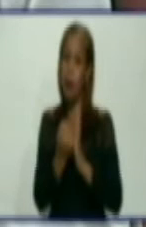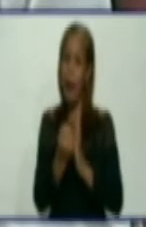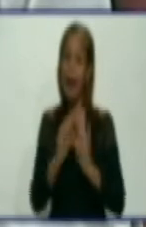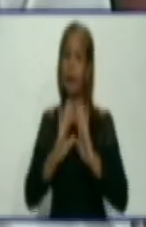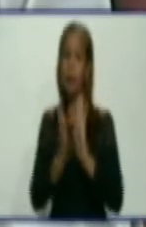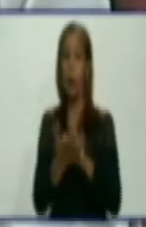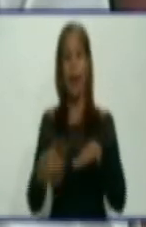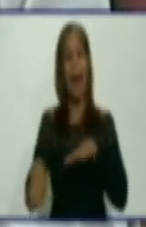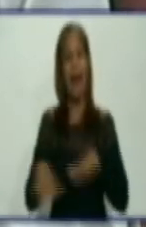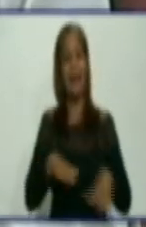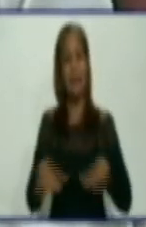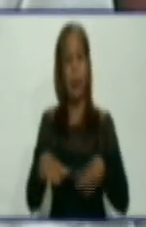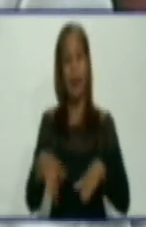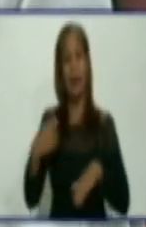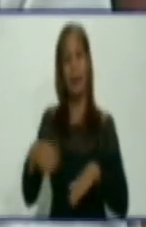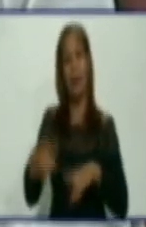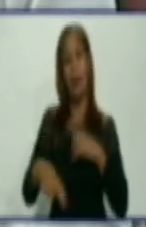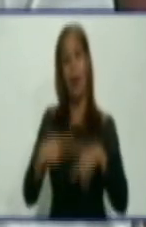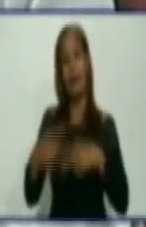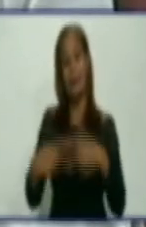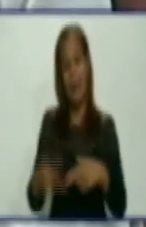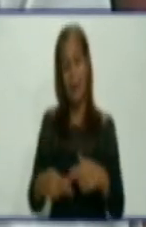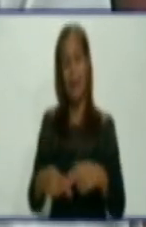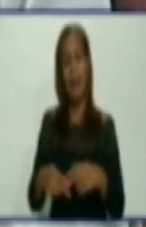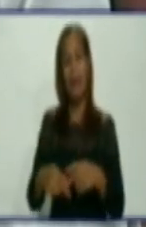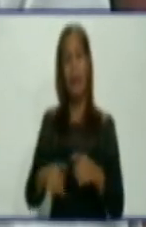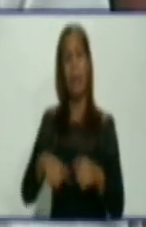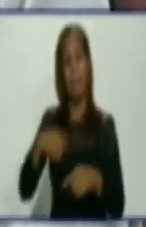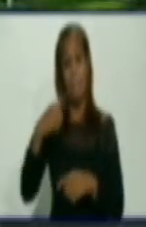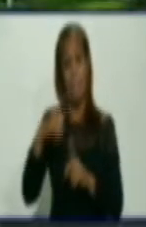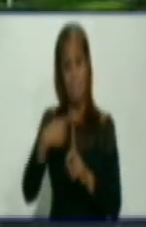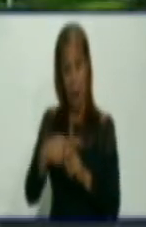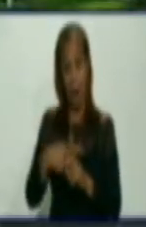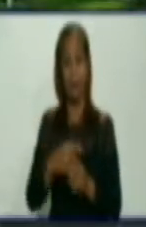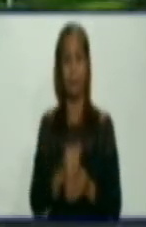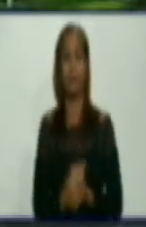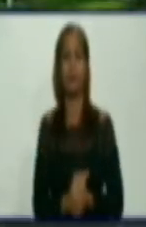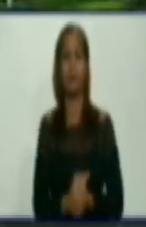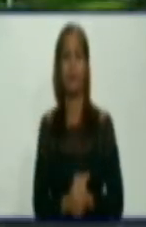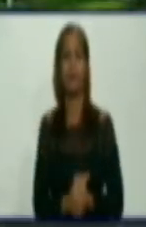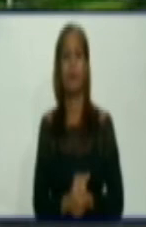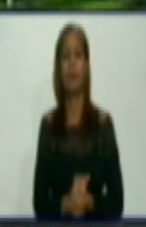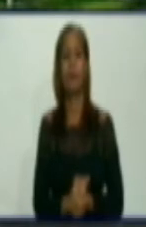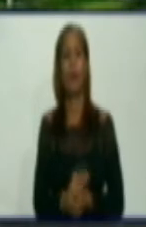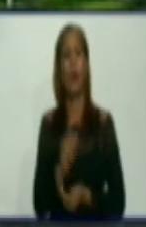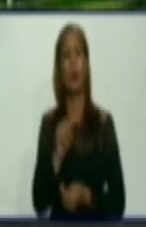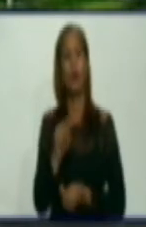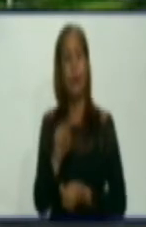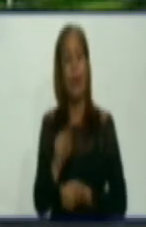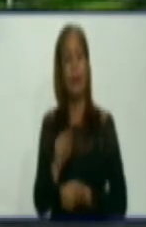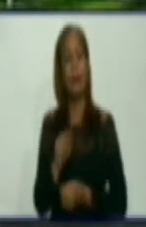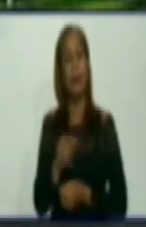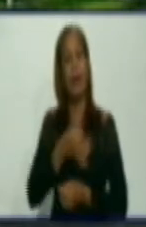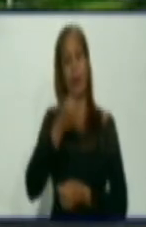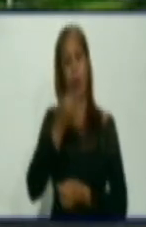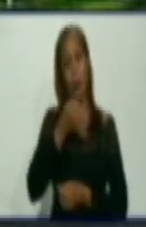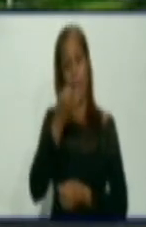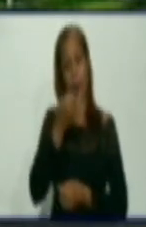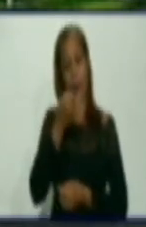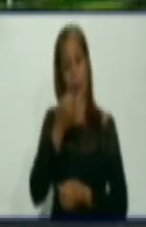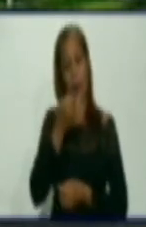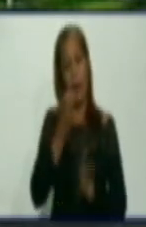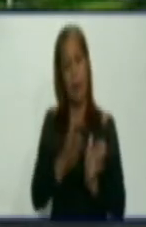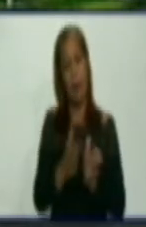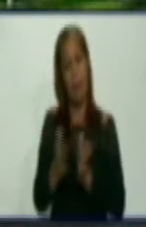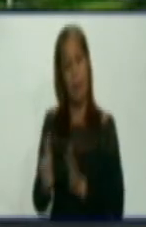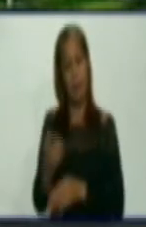demás y entre todos lograr controlar la enfermedad. Usted acaba de explicarnos la parte, digamos, de la población.